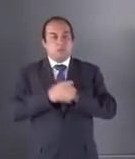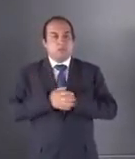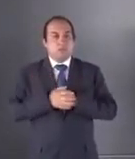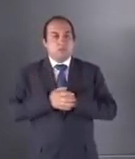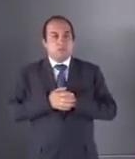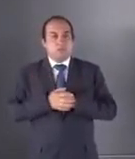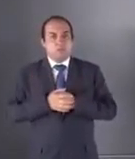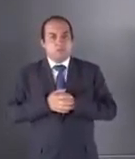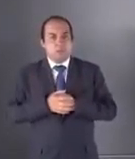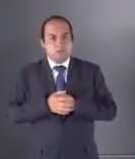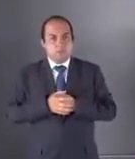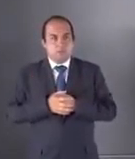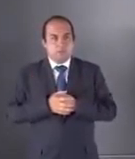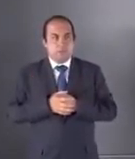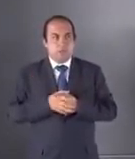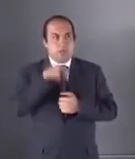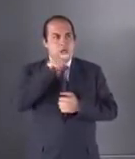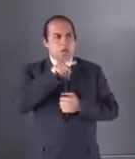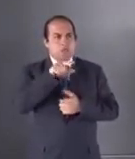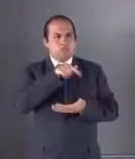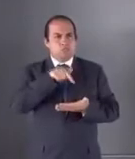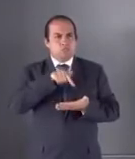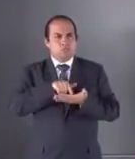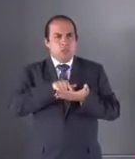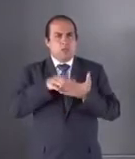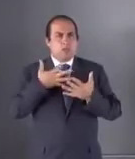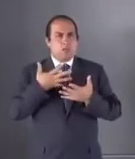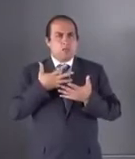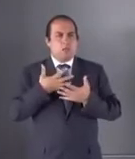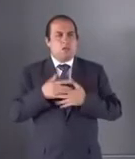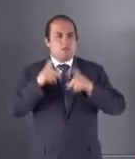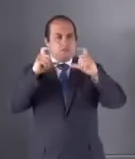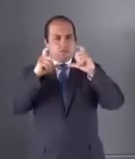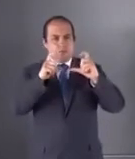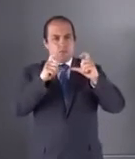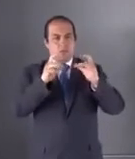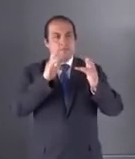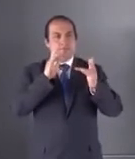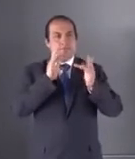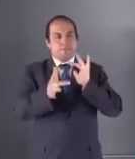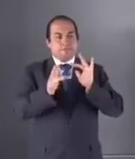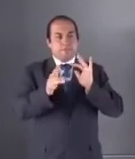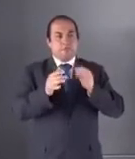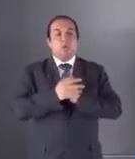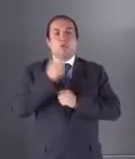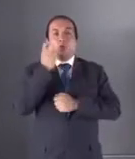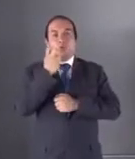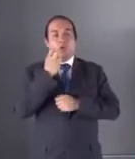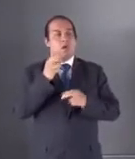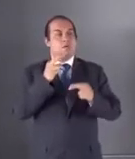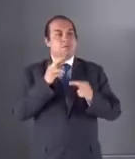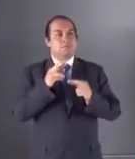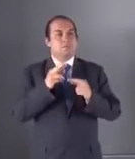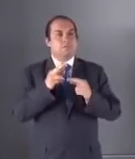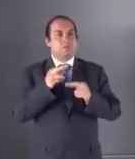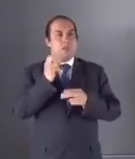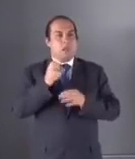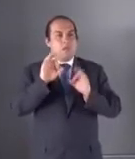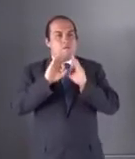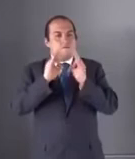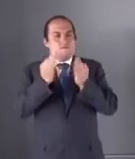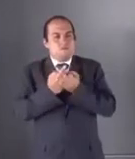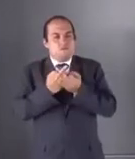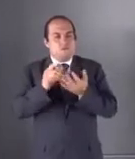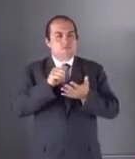tablets y ahí se toman la fotografía, rompiendo con esto algunas medidas sanitarias. Incluso hay alcaldes que se